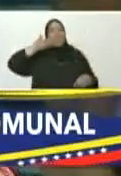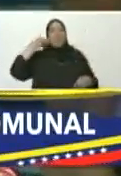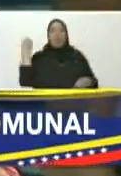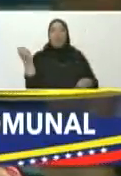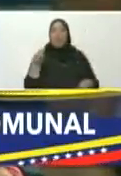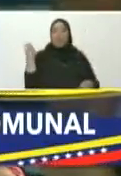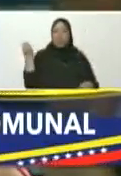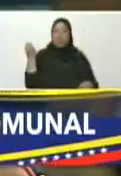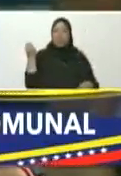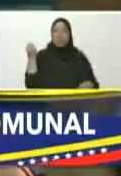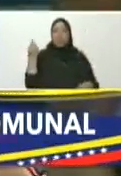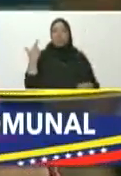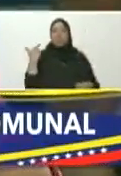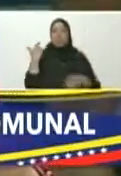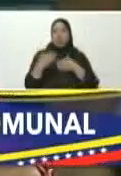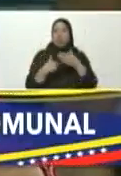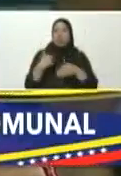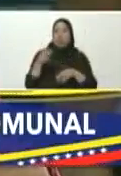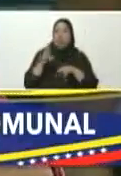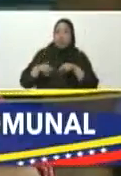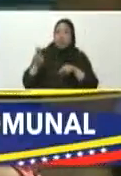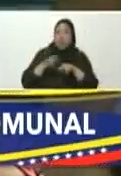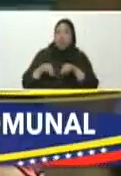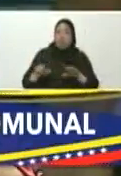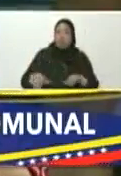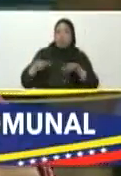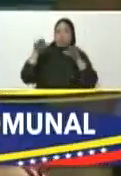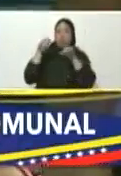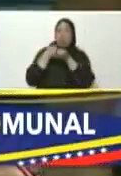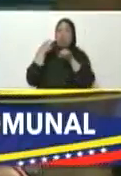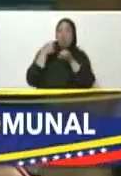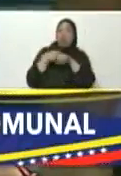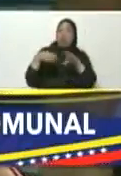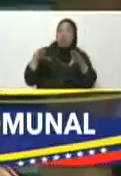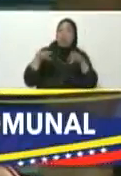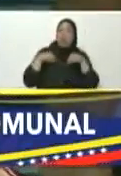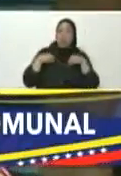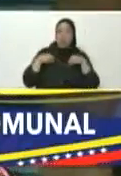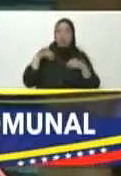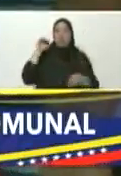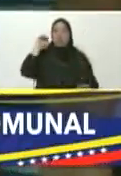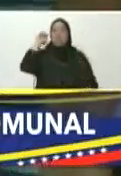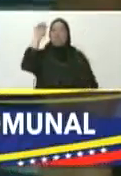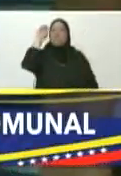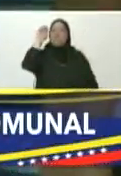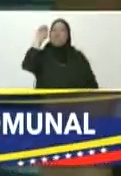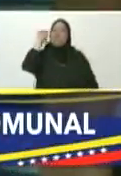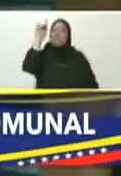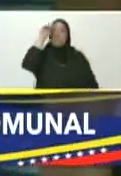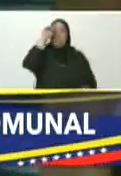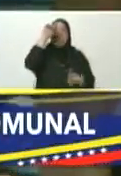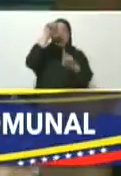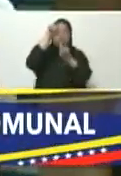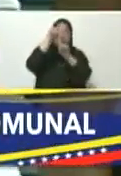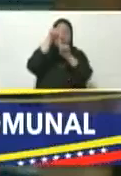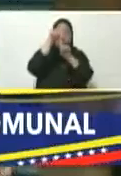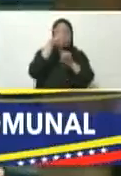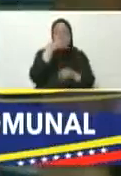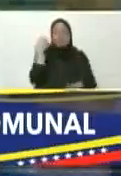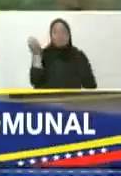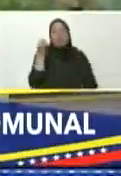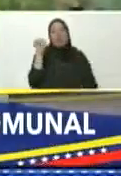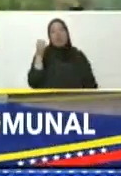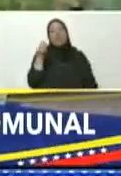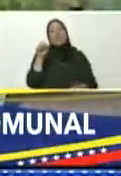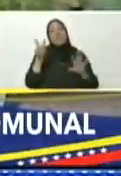haciendo desde muy pequeño se reconoce. Y bueno, pa'lante. Bueno, vamos a felicitarte, muchacho.